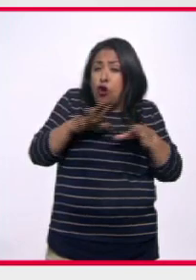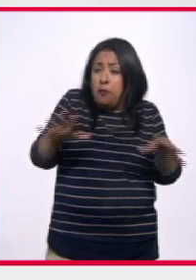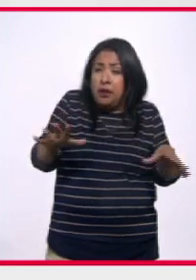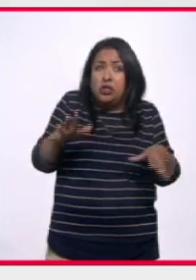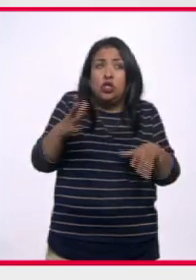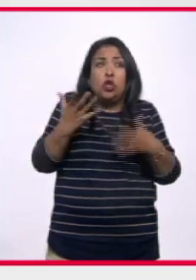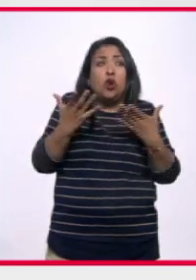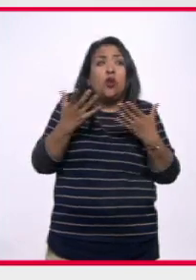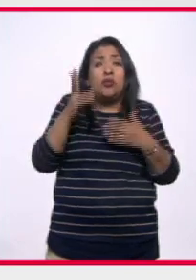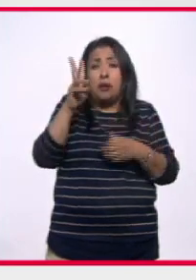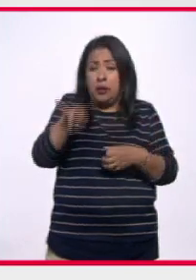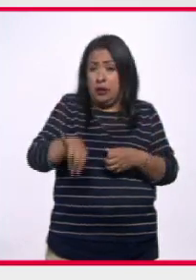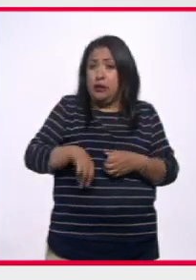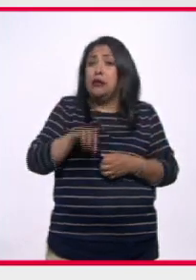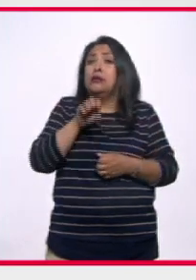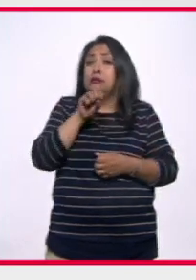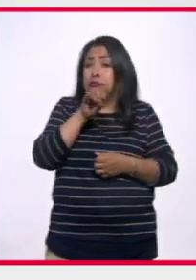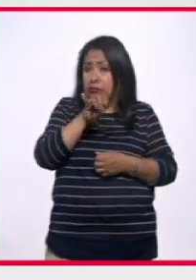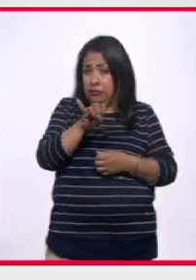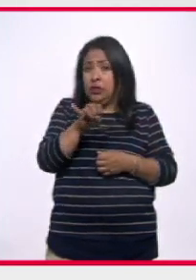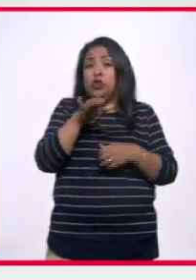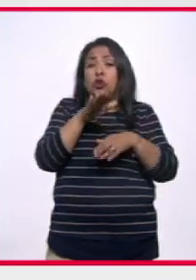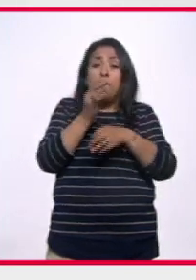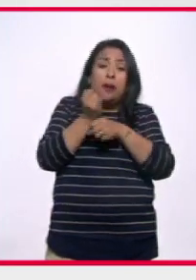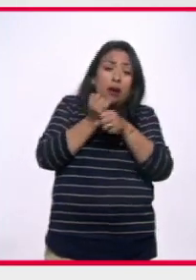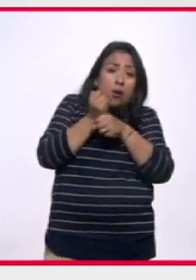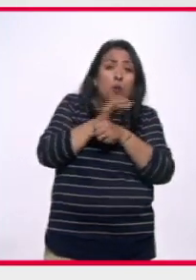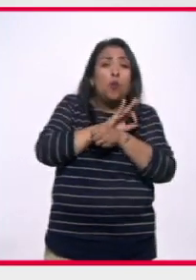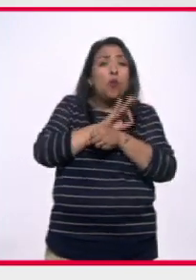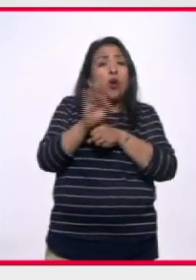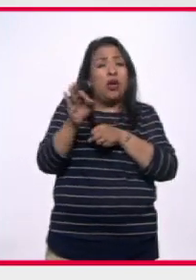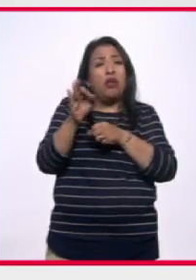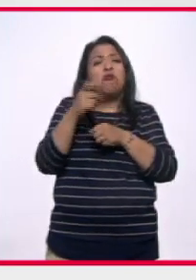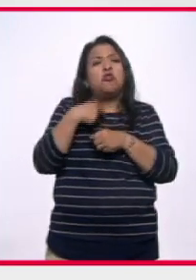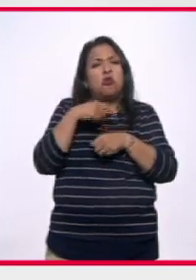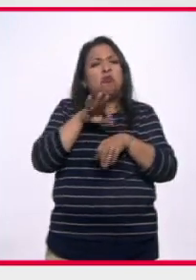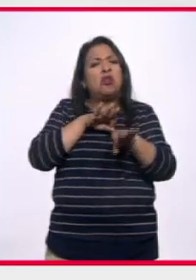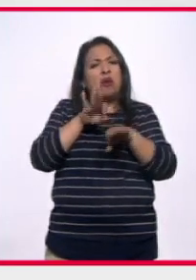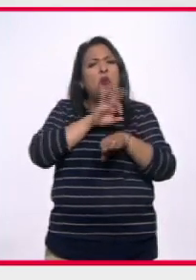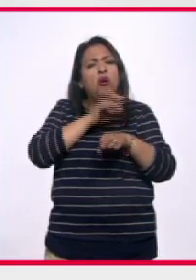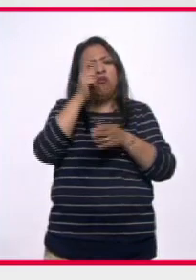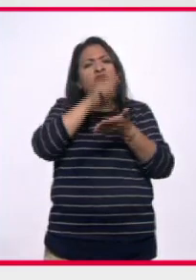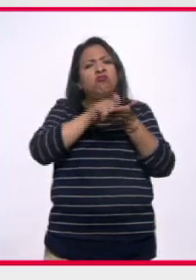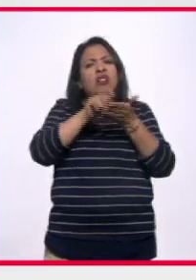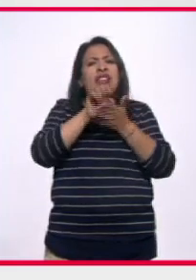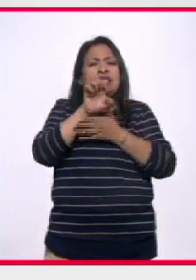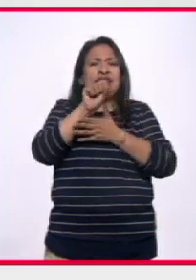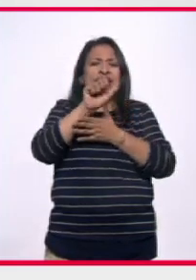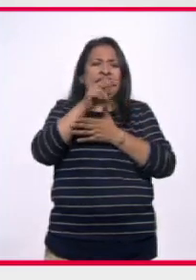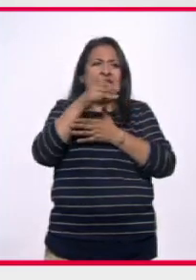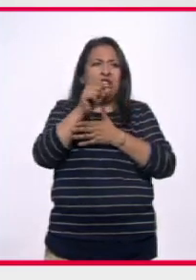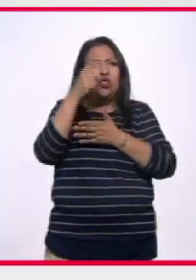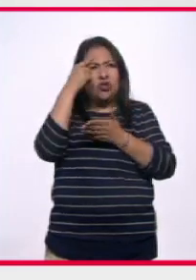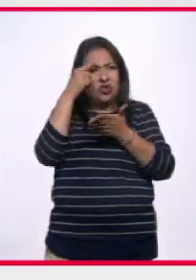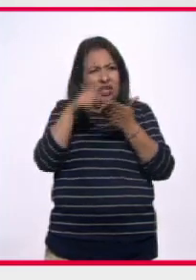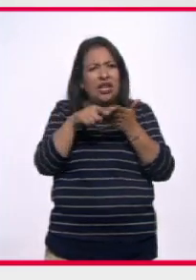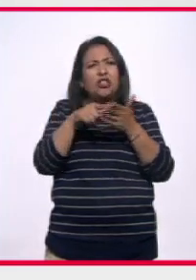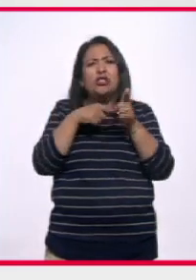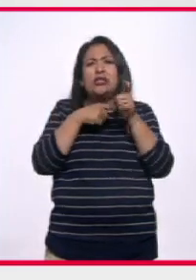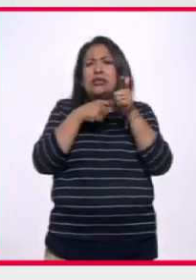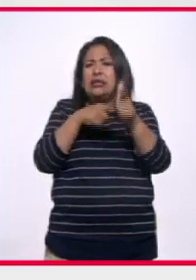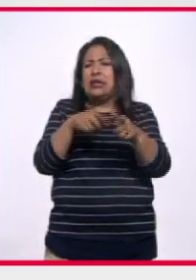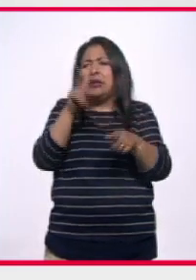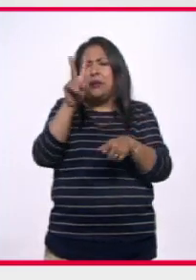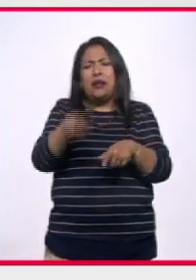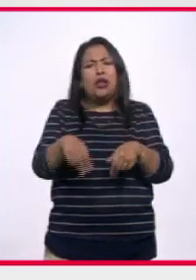ofrece cosas muy interesantes de análisis que yo podría trabajar en ensayos y creo que sigue siendo un